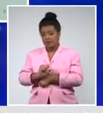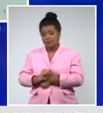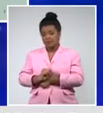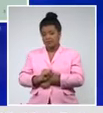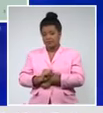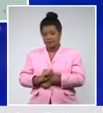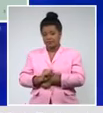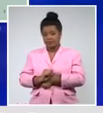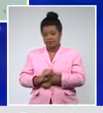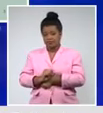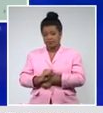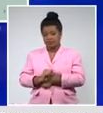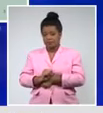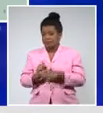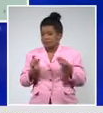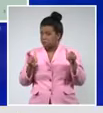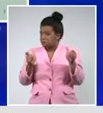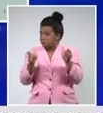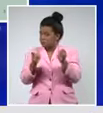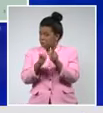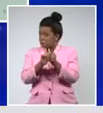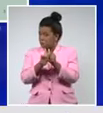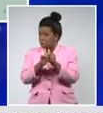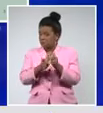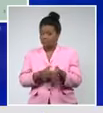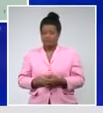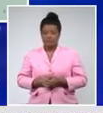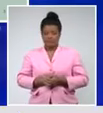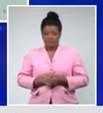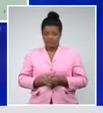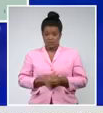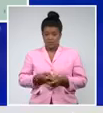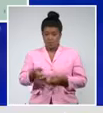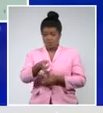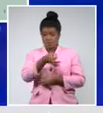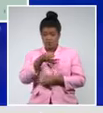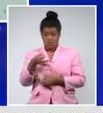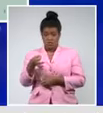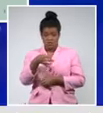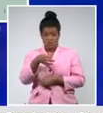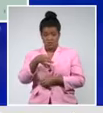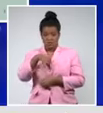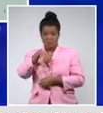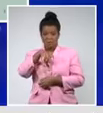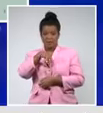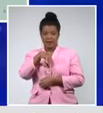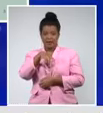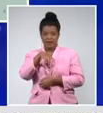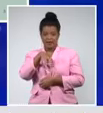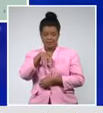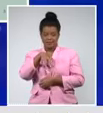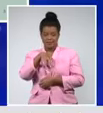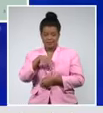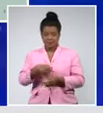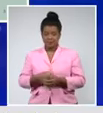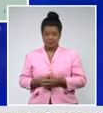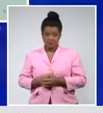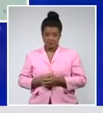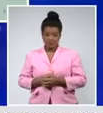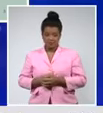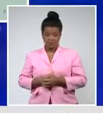apreciar, una reducción importante en el municipio de Pinar del Río. Ellos ayer